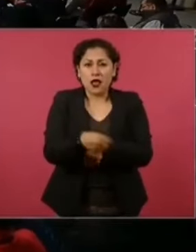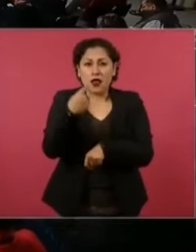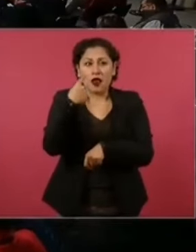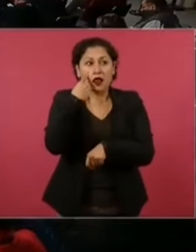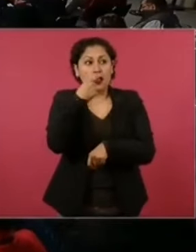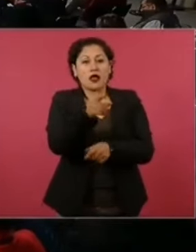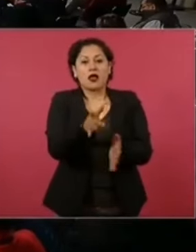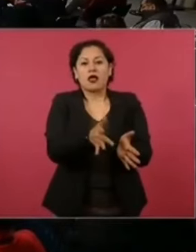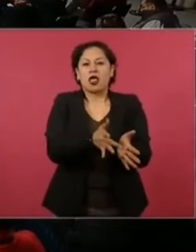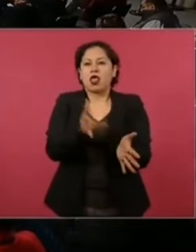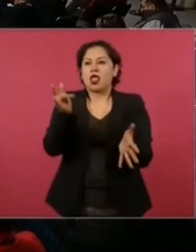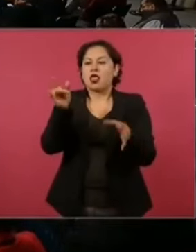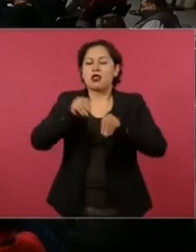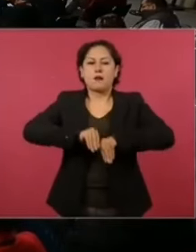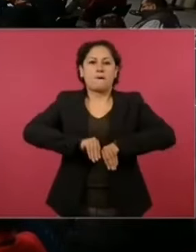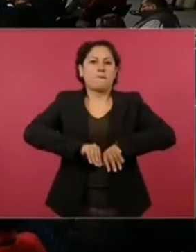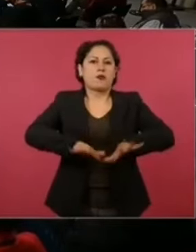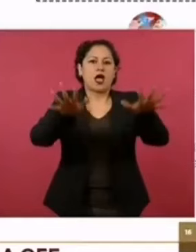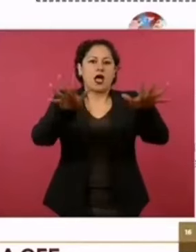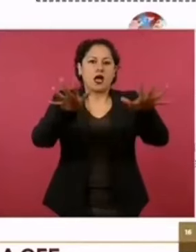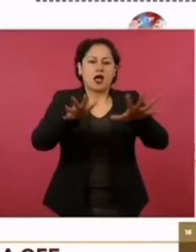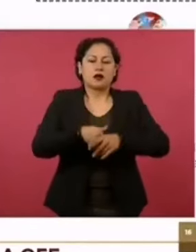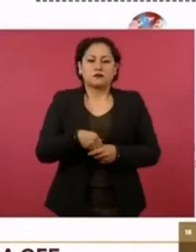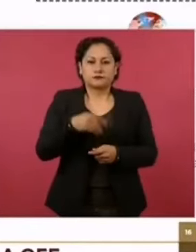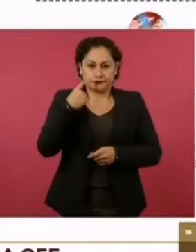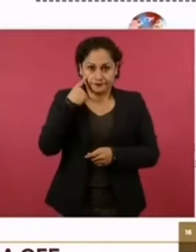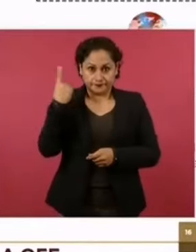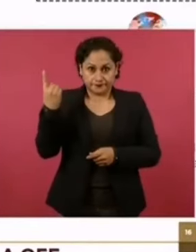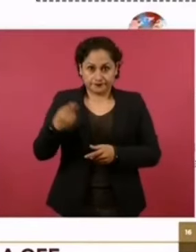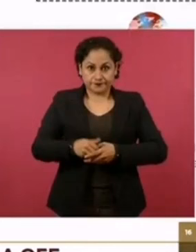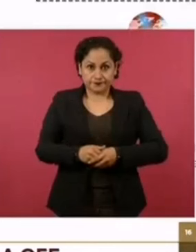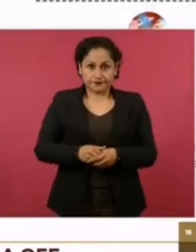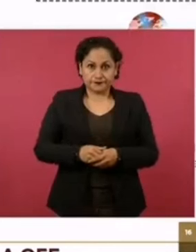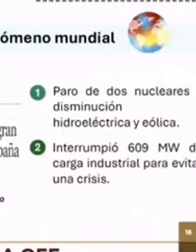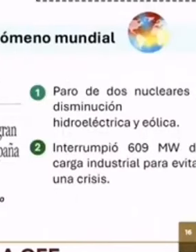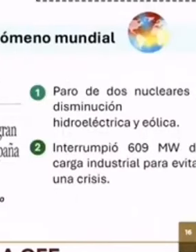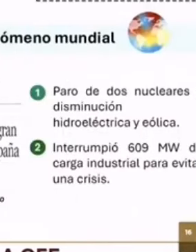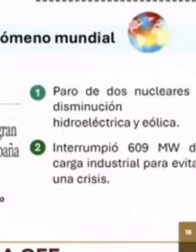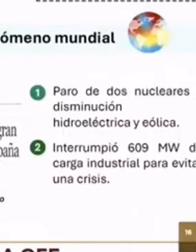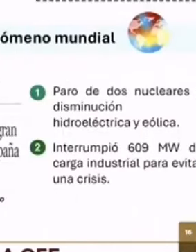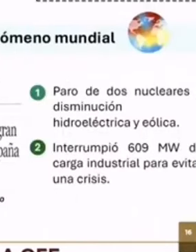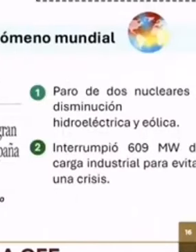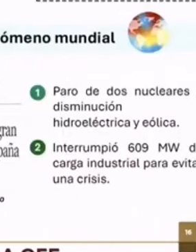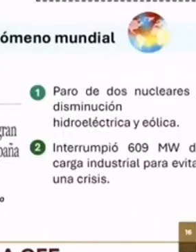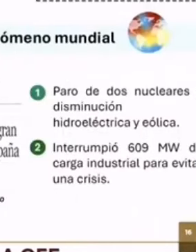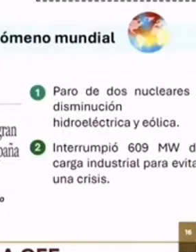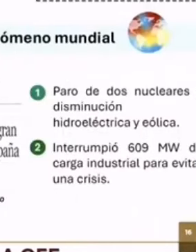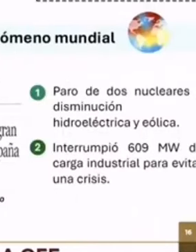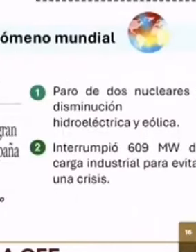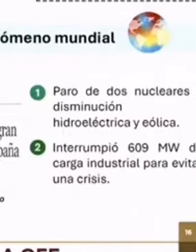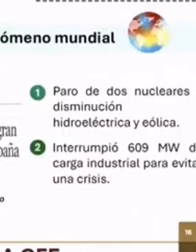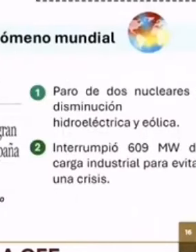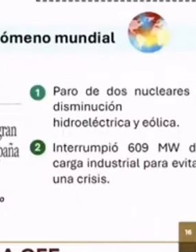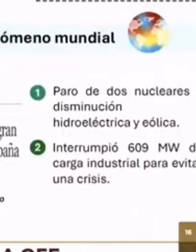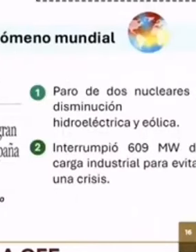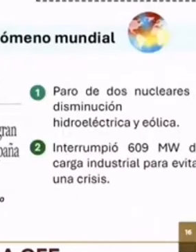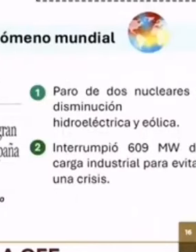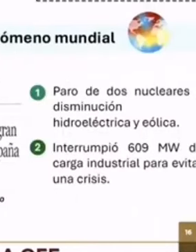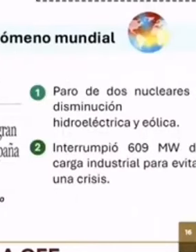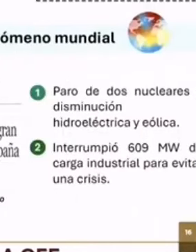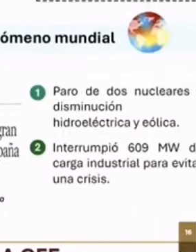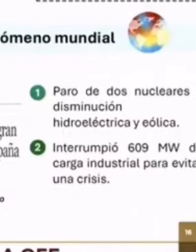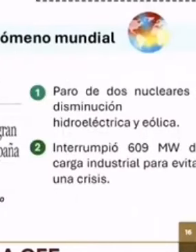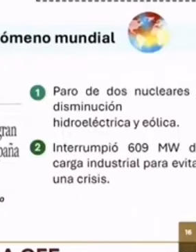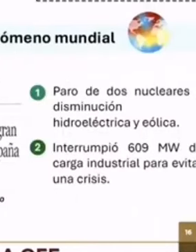4